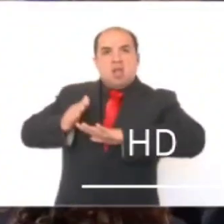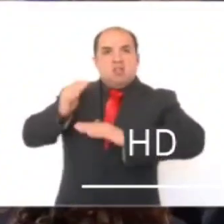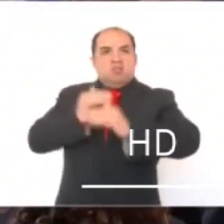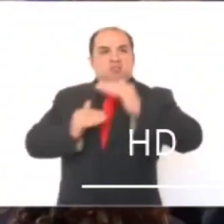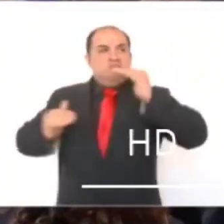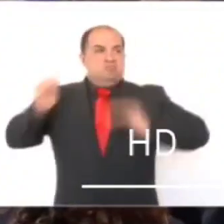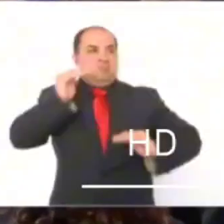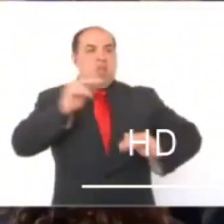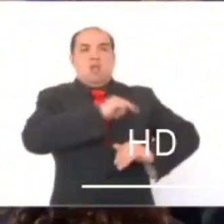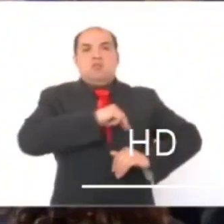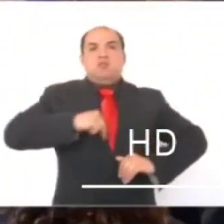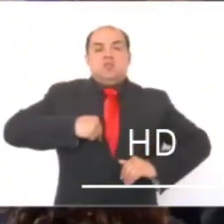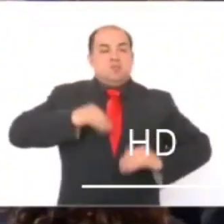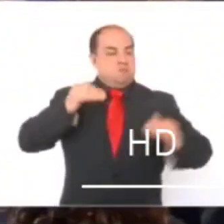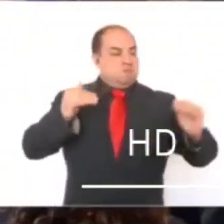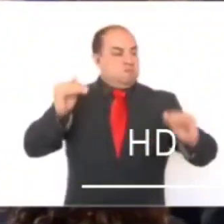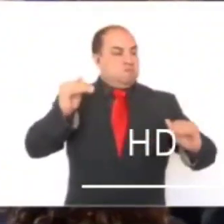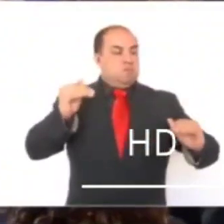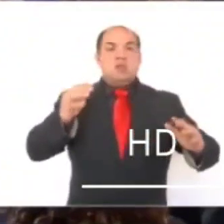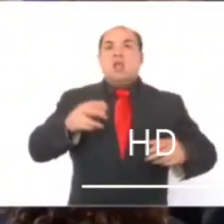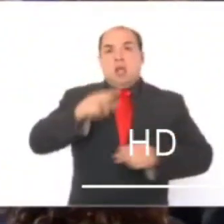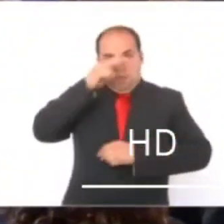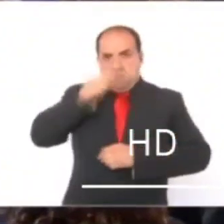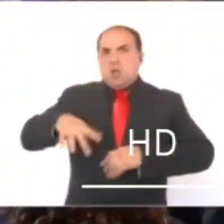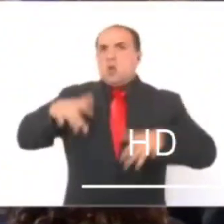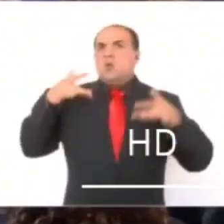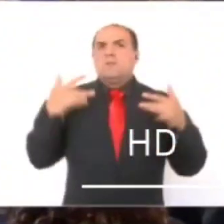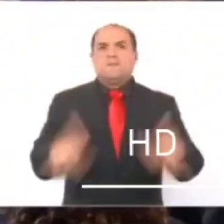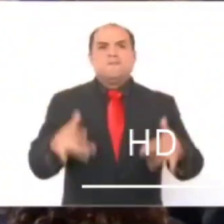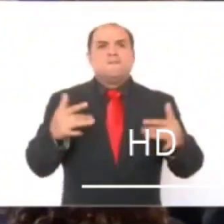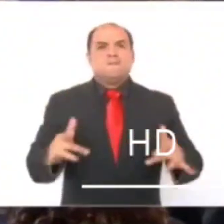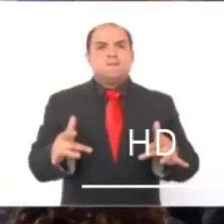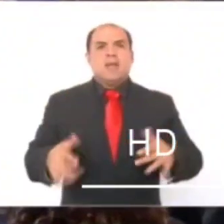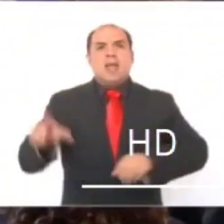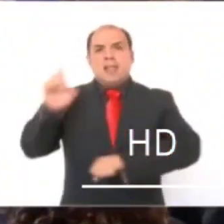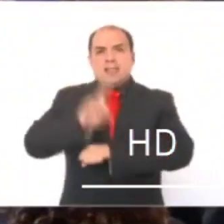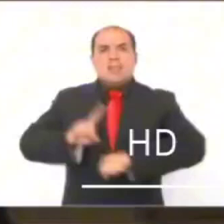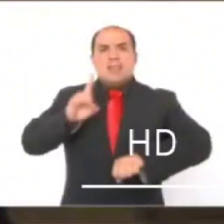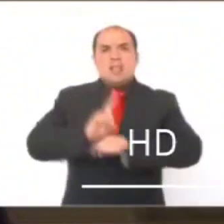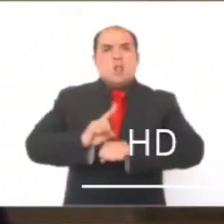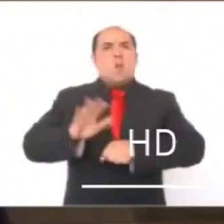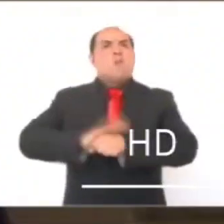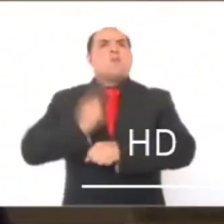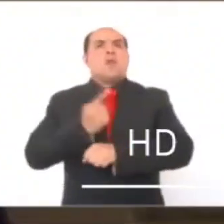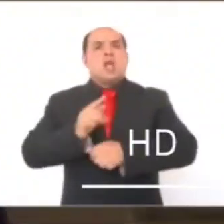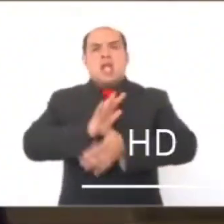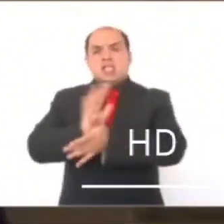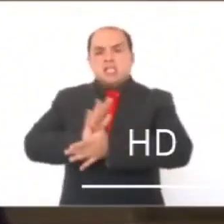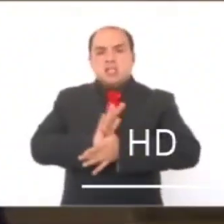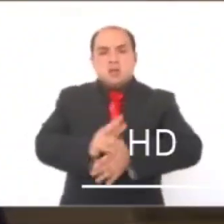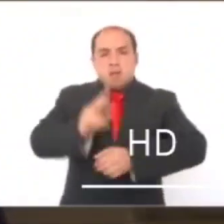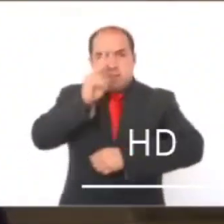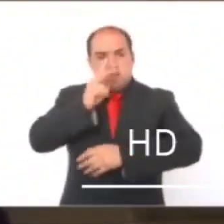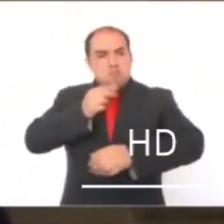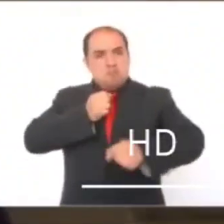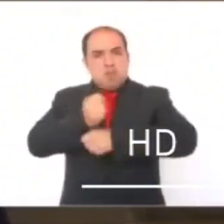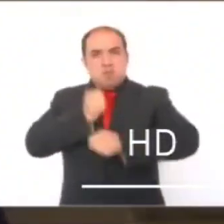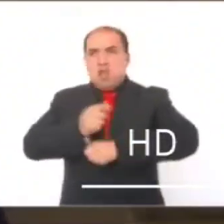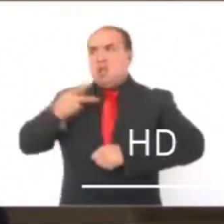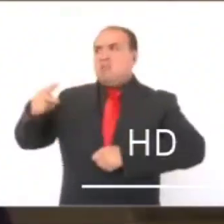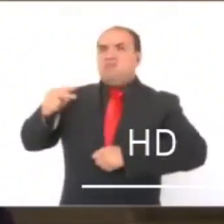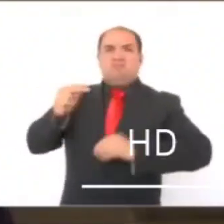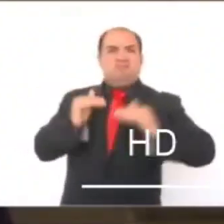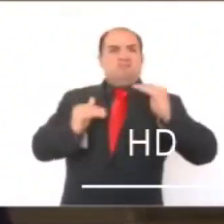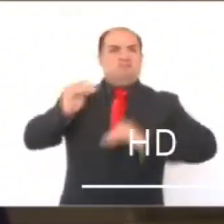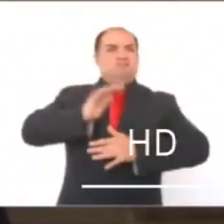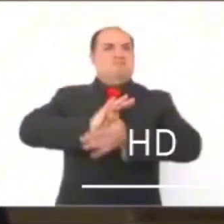sobre nosotras, en un México que duele todos los días por la discriminación y violencia que genera su